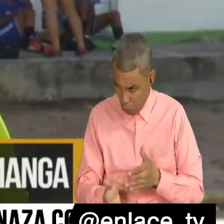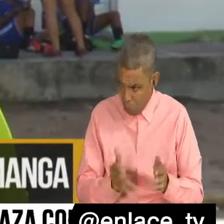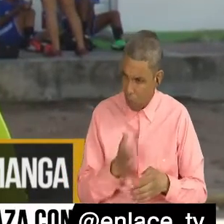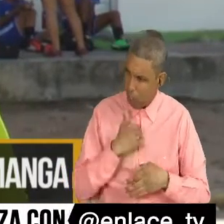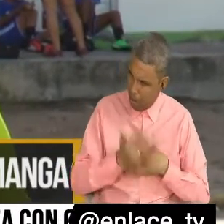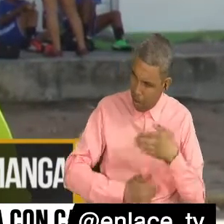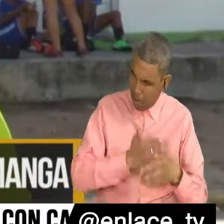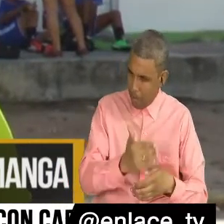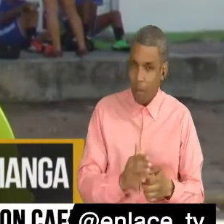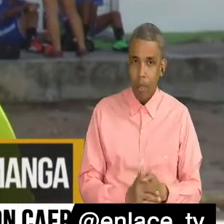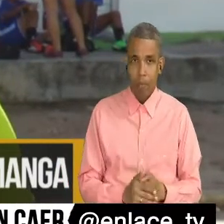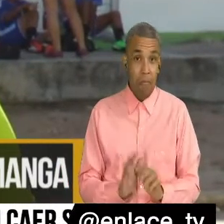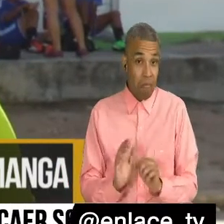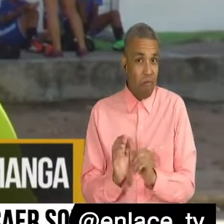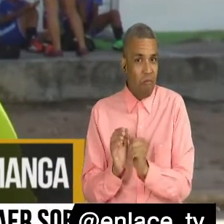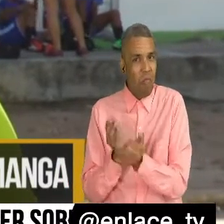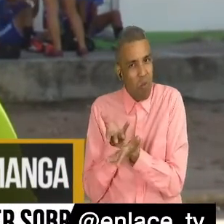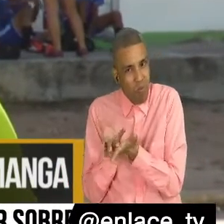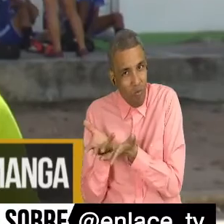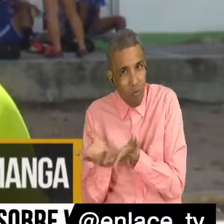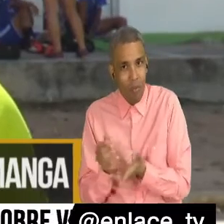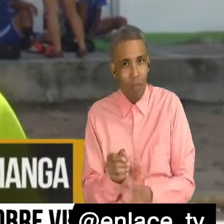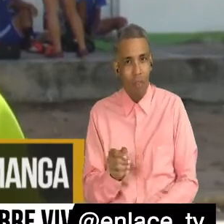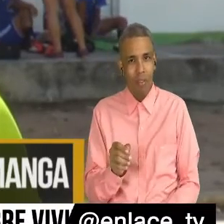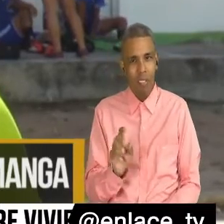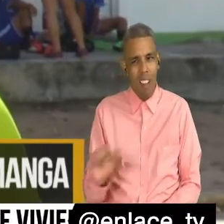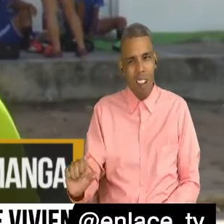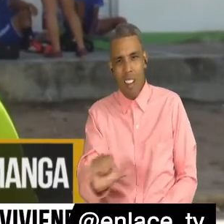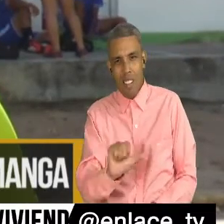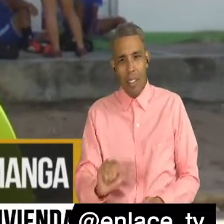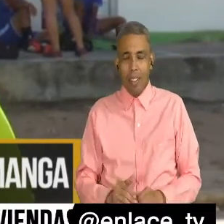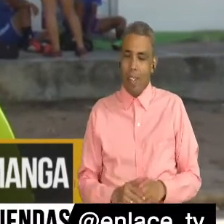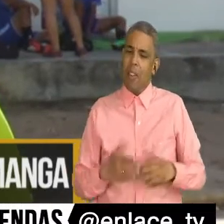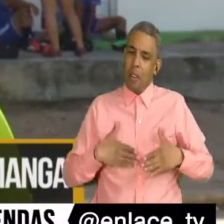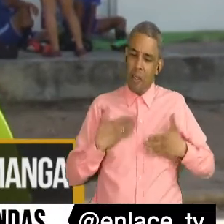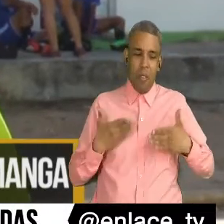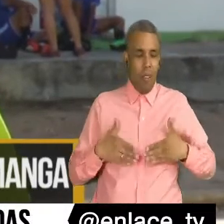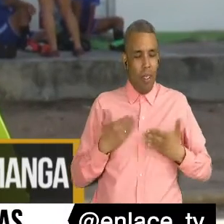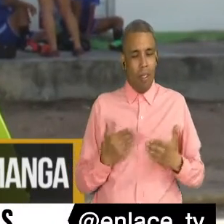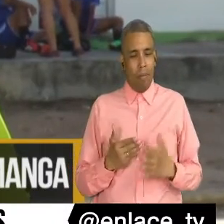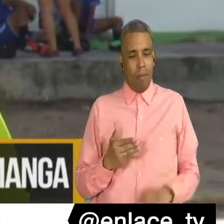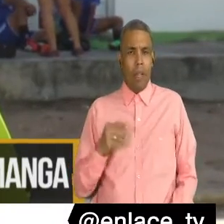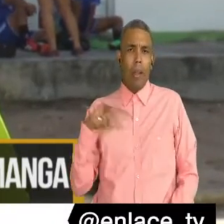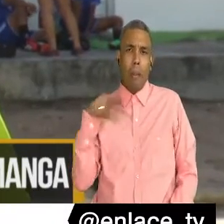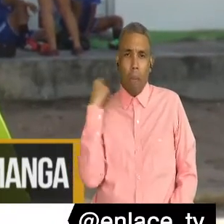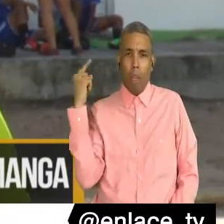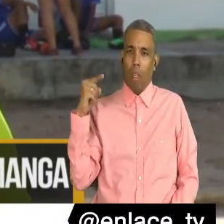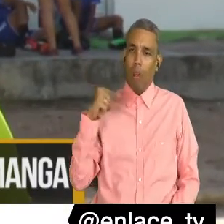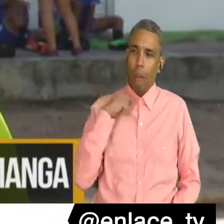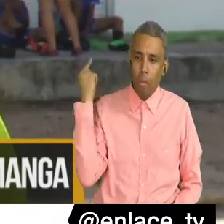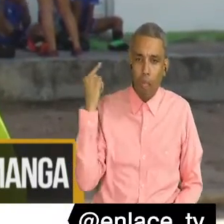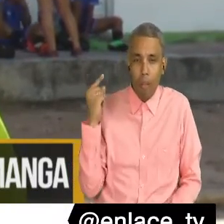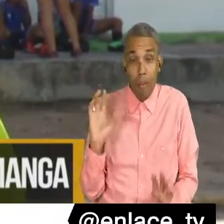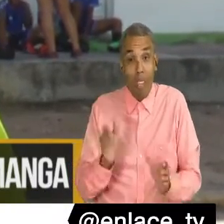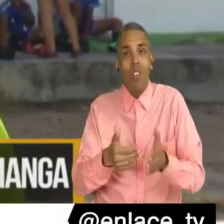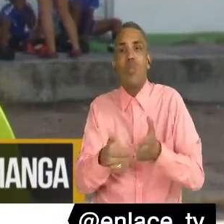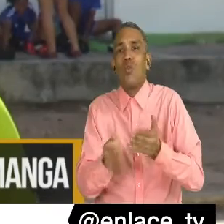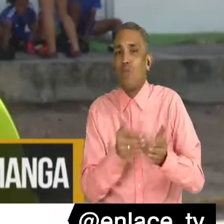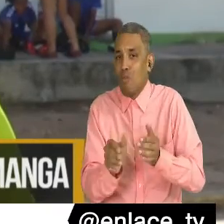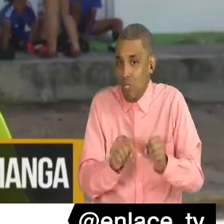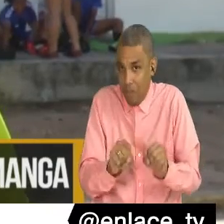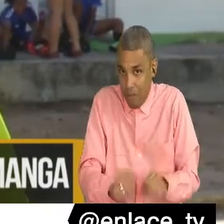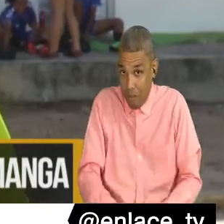la gallardía. Las chicas están igual de comprometidas, desafortunadamente pues no se han podido conseguir victorias, que es lo que de una u otra manera opaca este gran proceso.